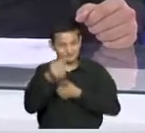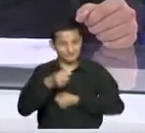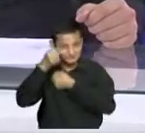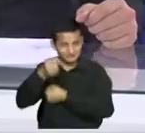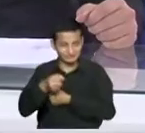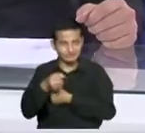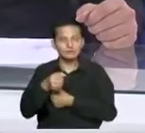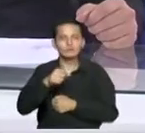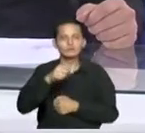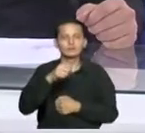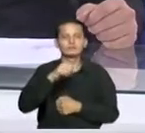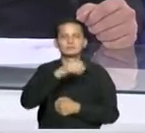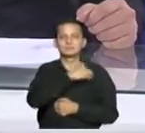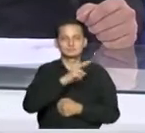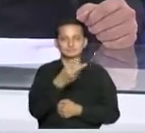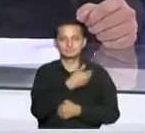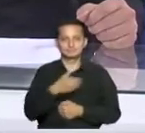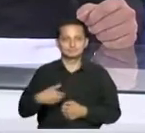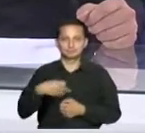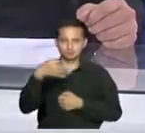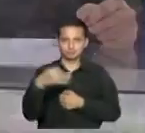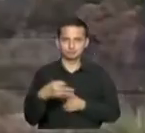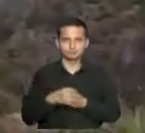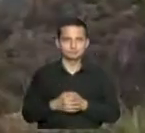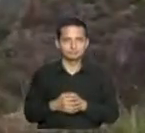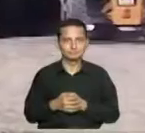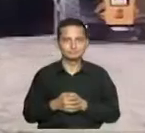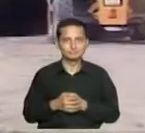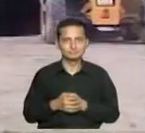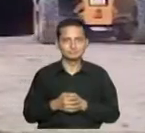Glass en el enlace 488.